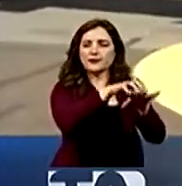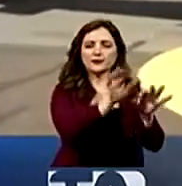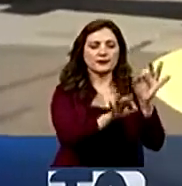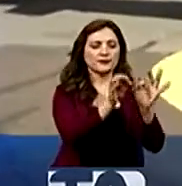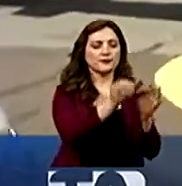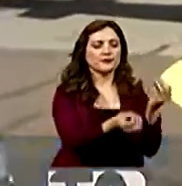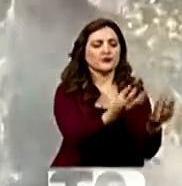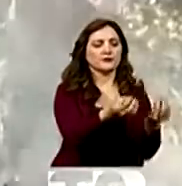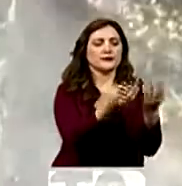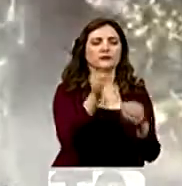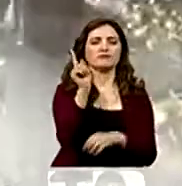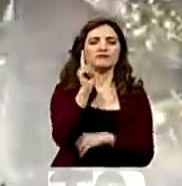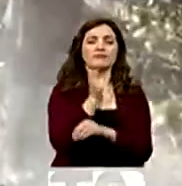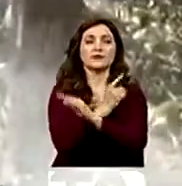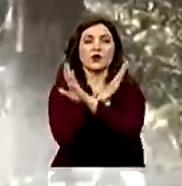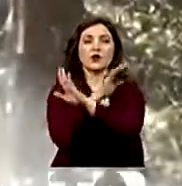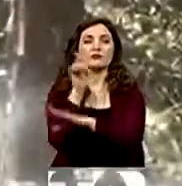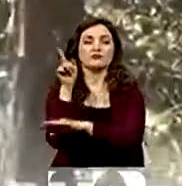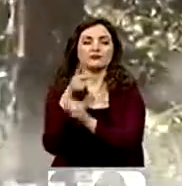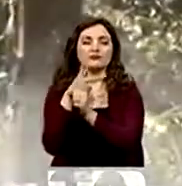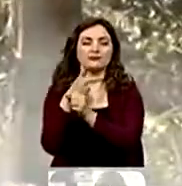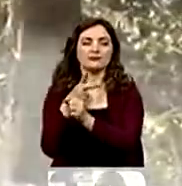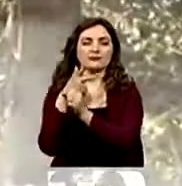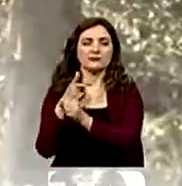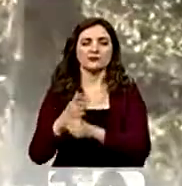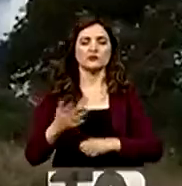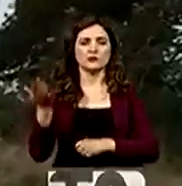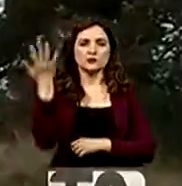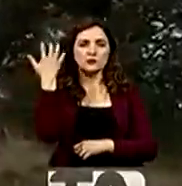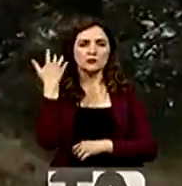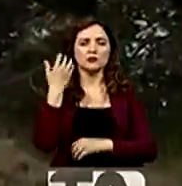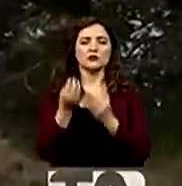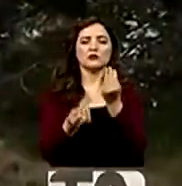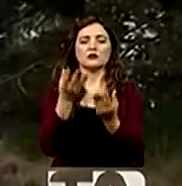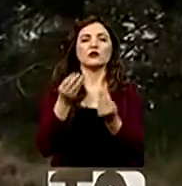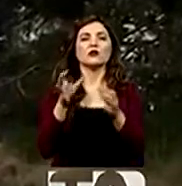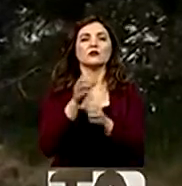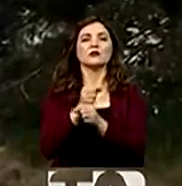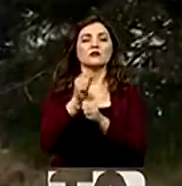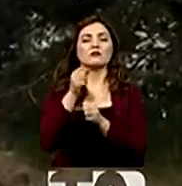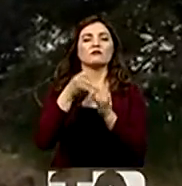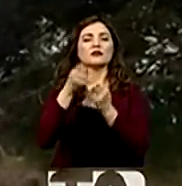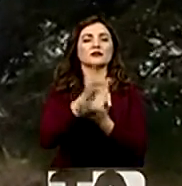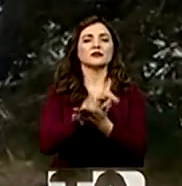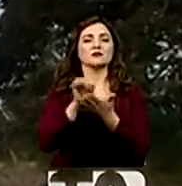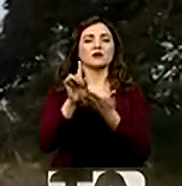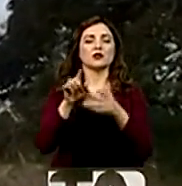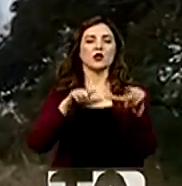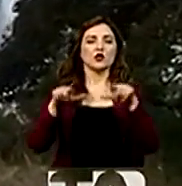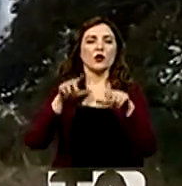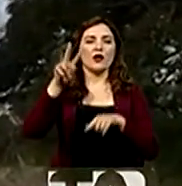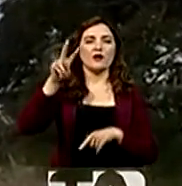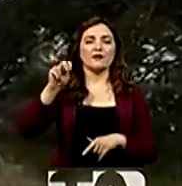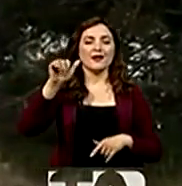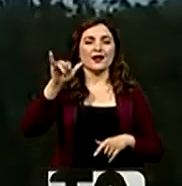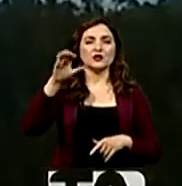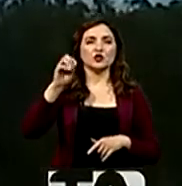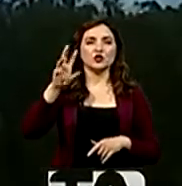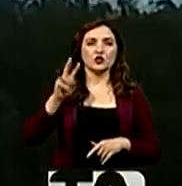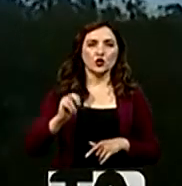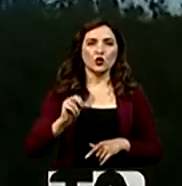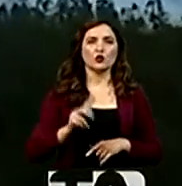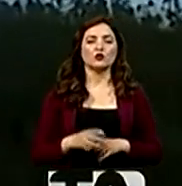queremos presentar imágenes de lo que fue ese incendio forestal que se registró el fin de semana en el sector de Nayón y que, como